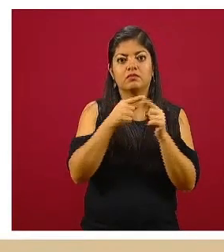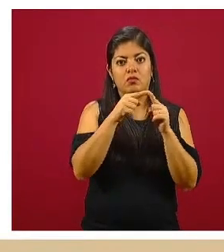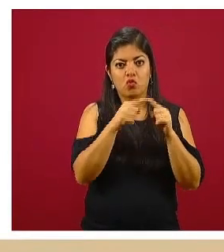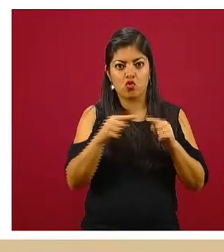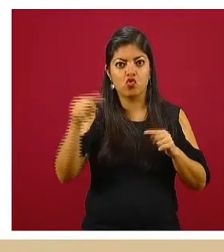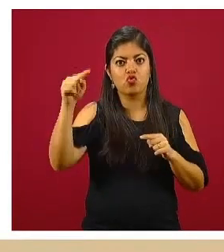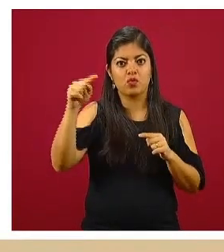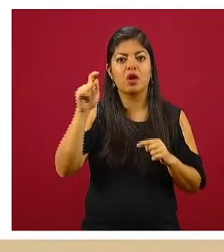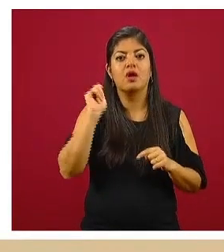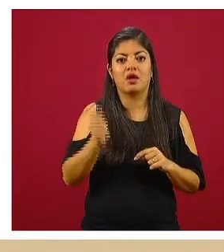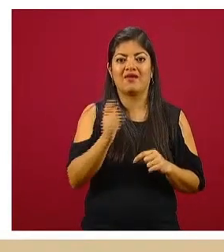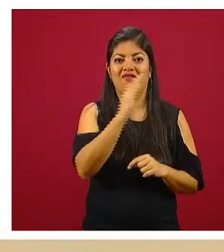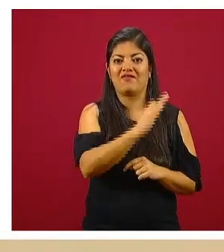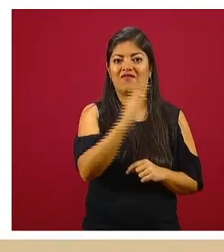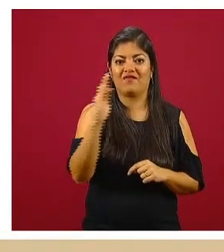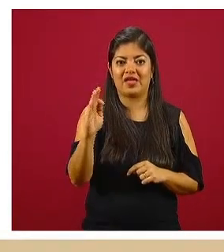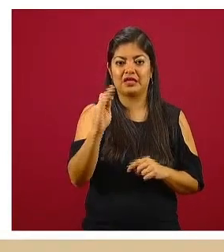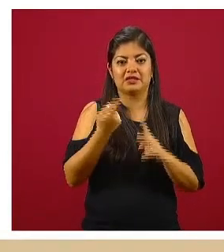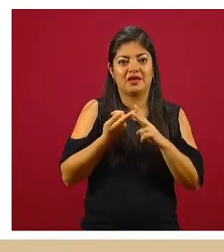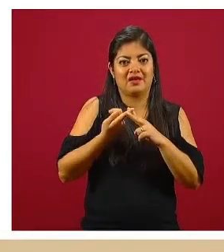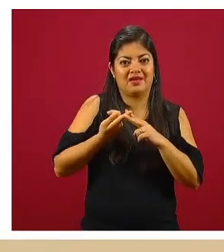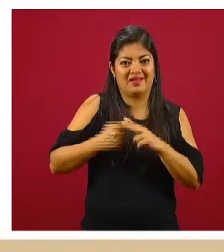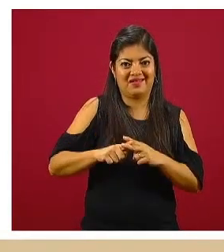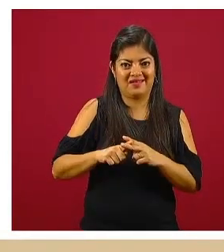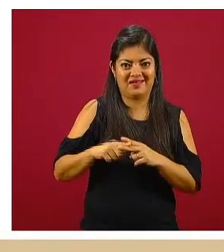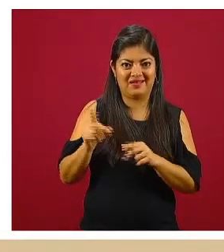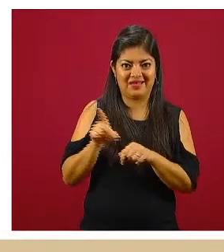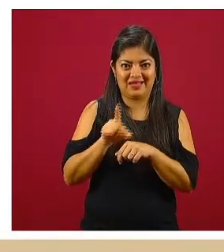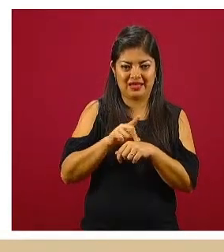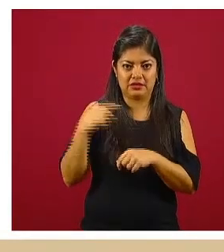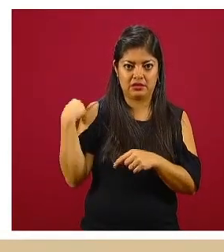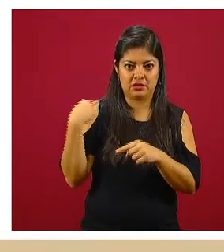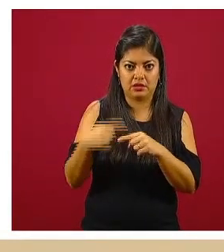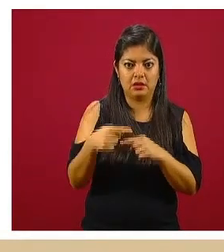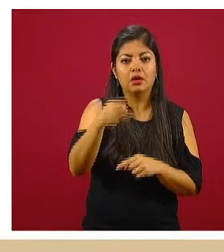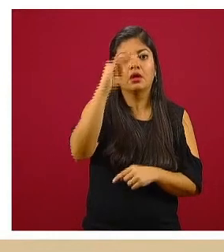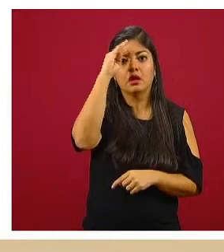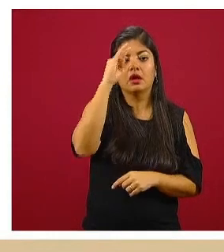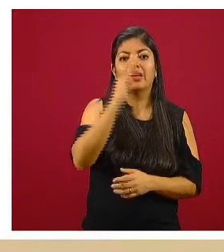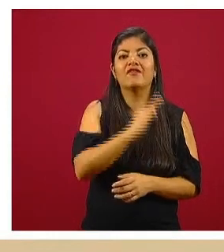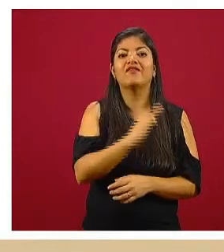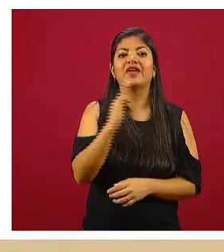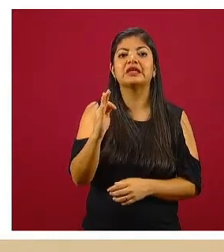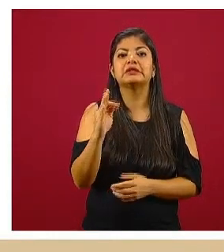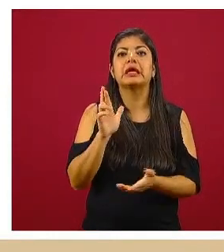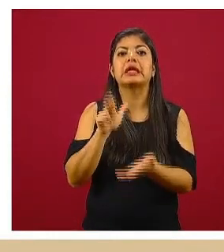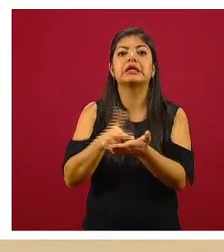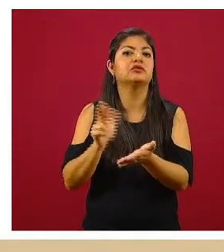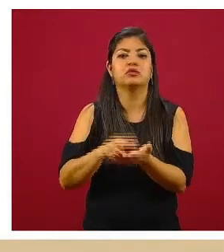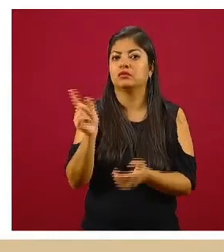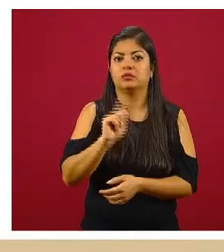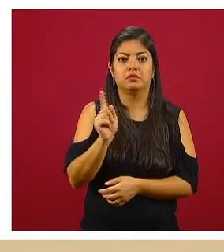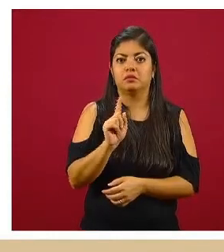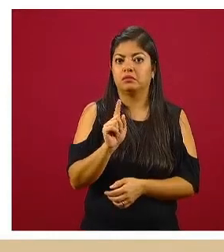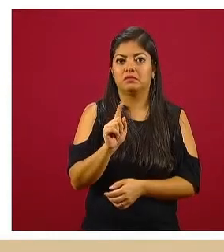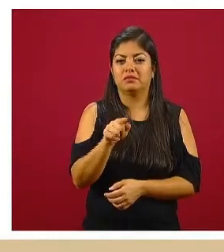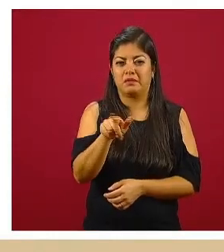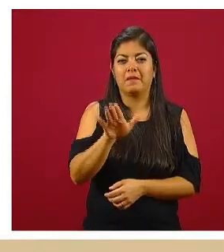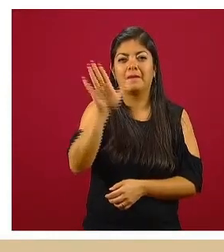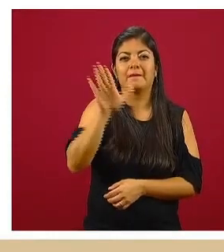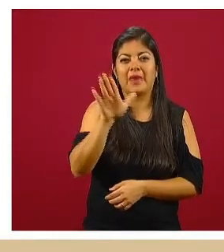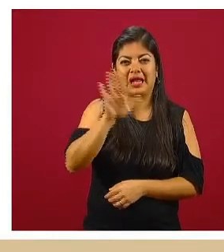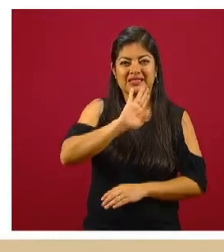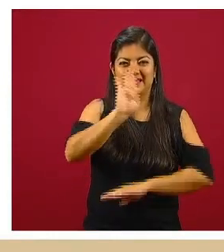representa por fecha de ocurrencia, no por fecha de registro. Es decir, es parecida a la